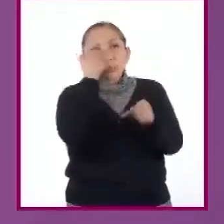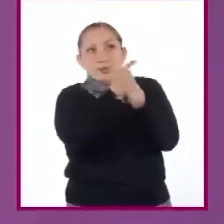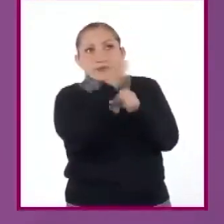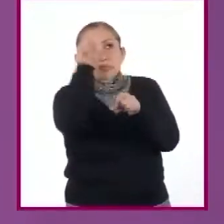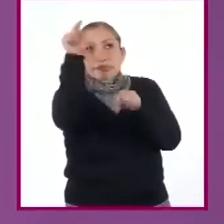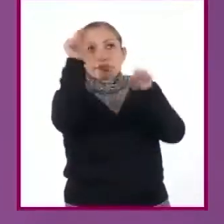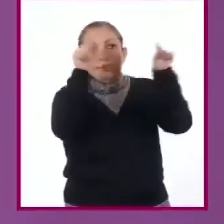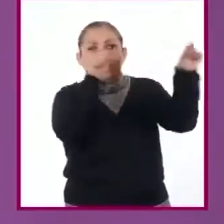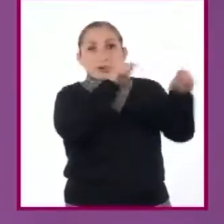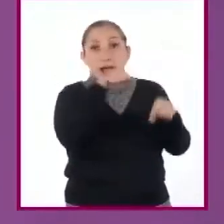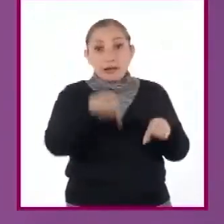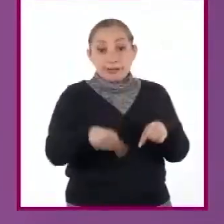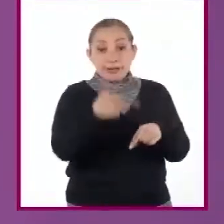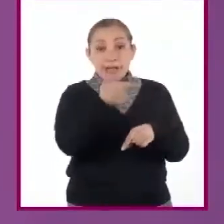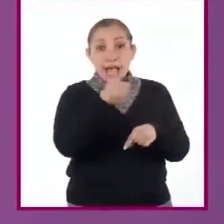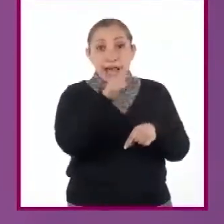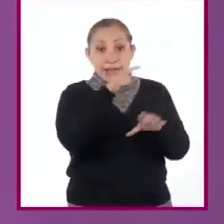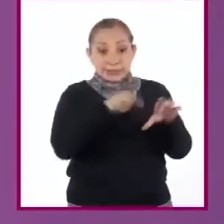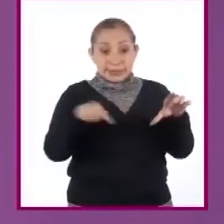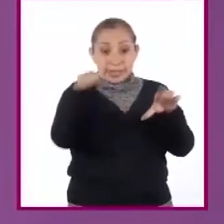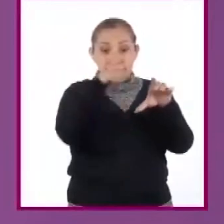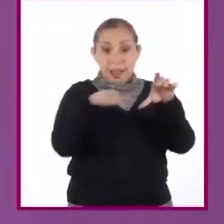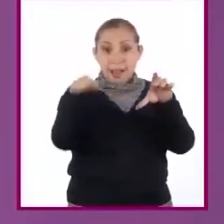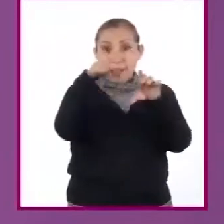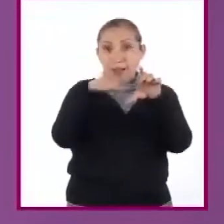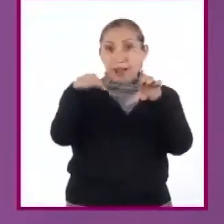en regiones de nuestra galaxia.